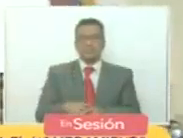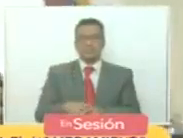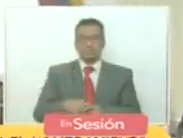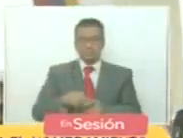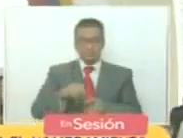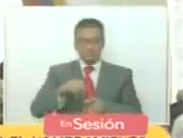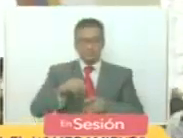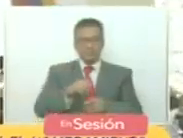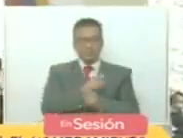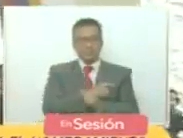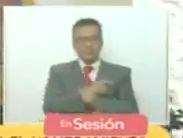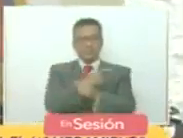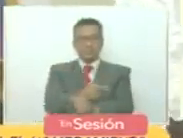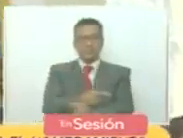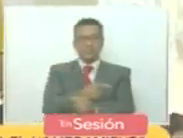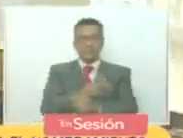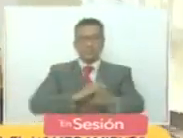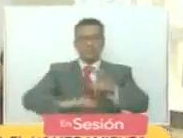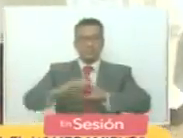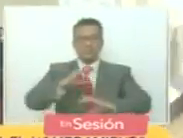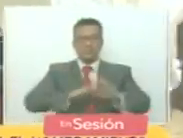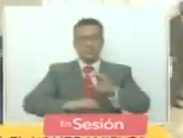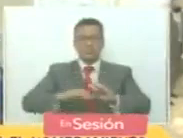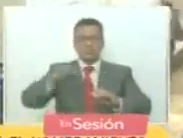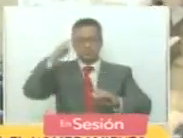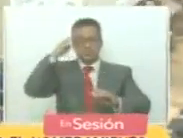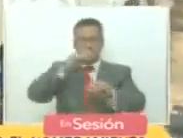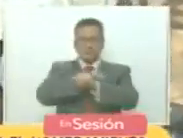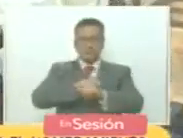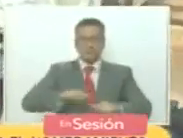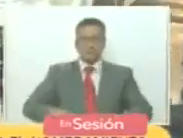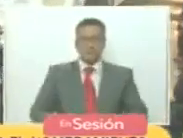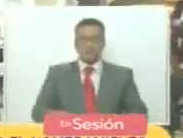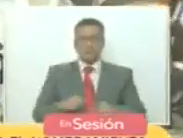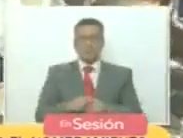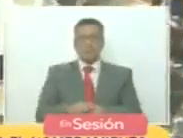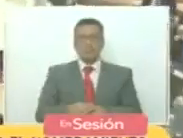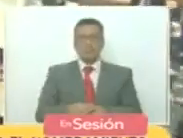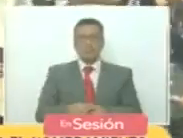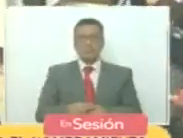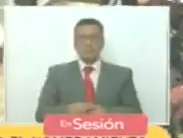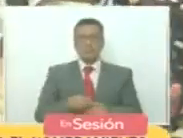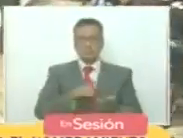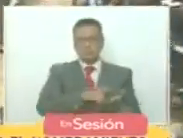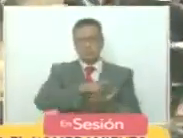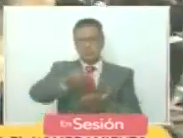licenciado en Ciencia y Artes Militares de la